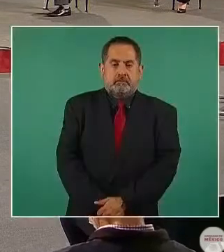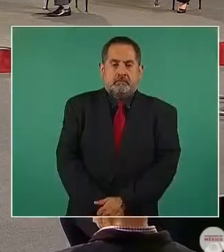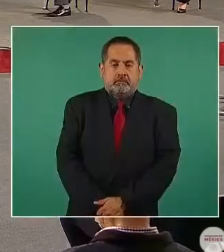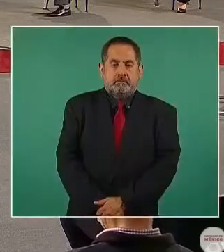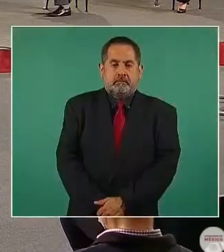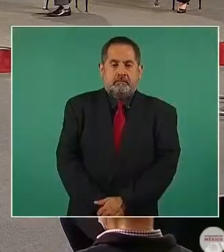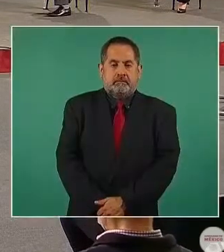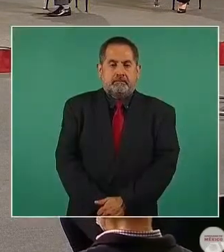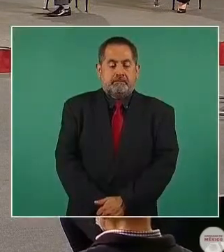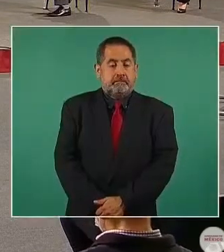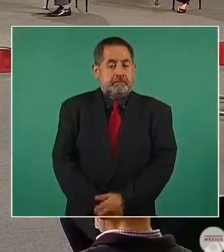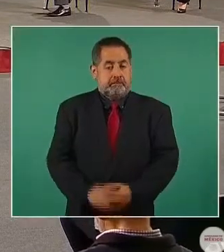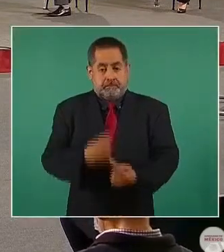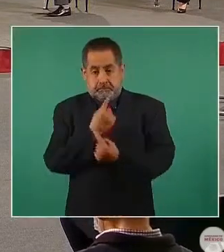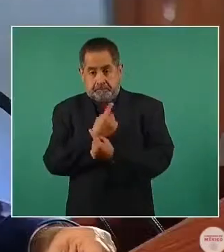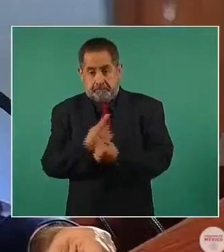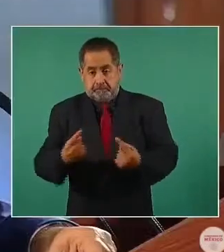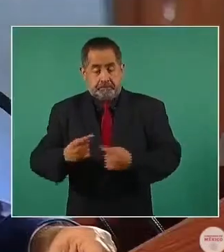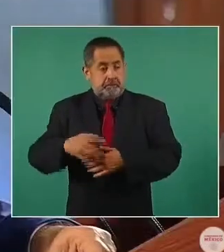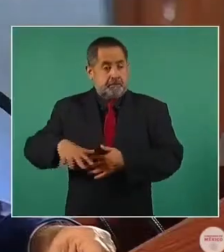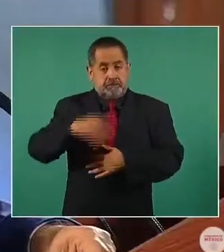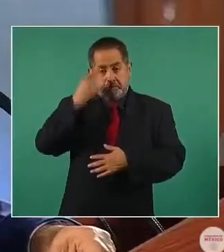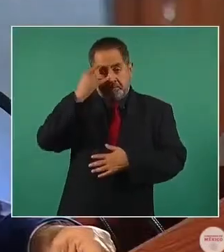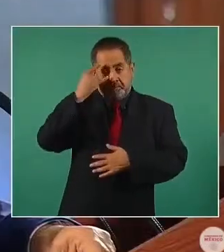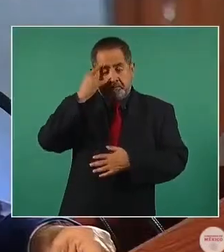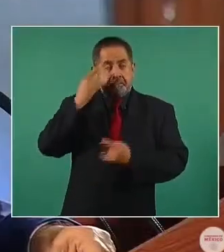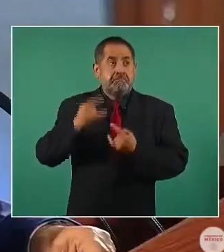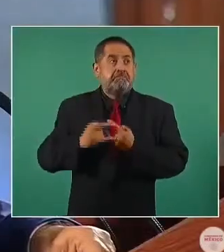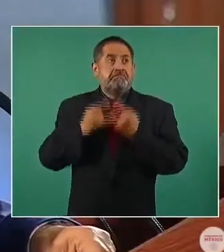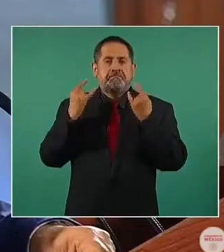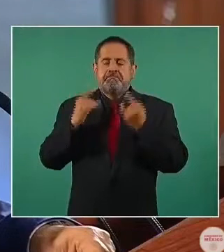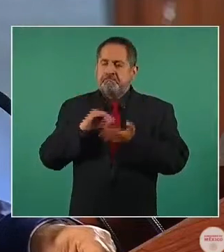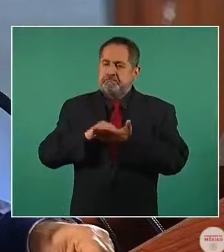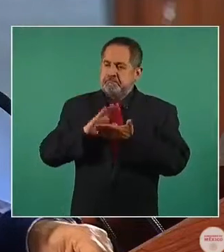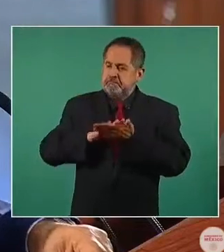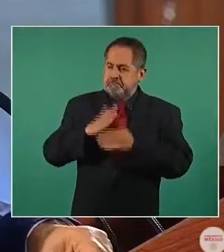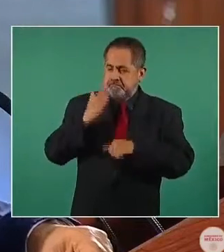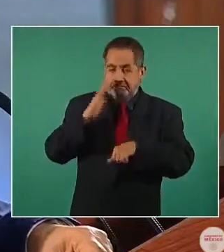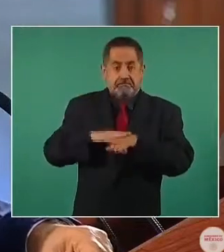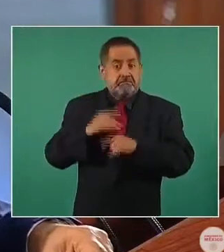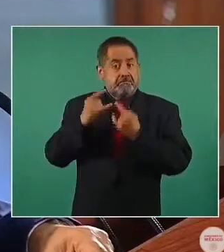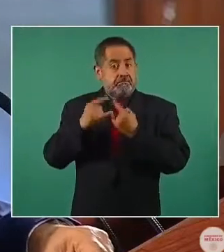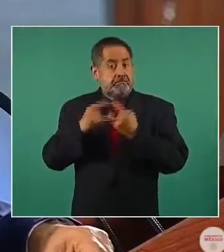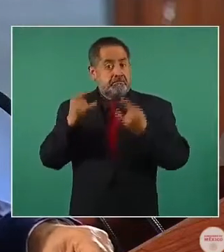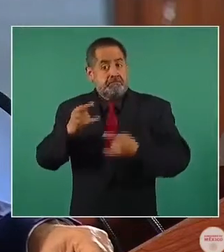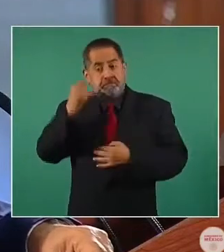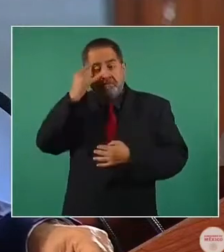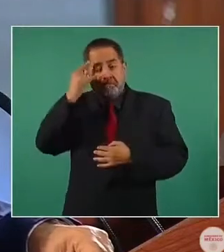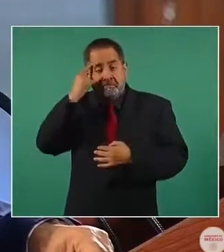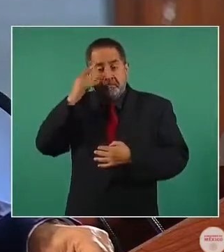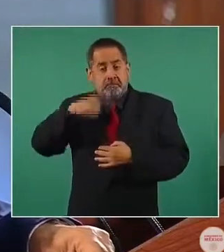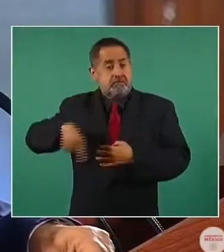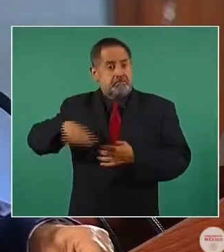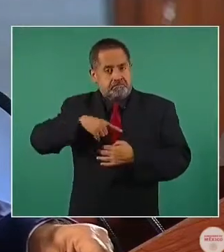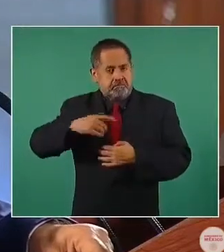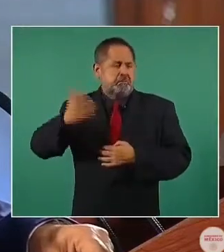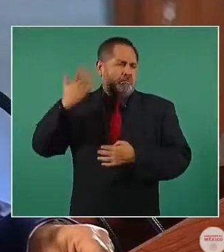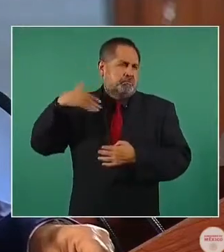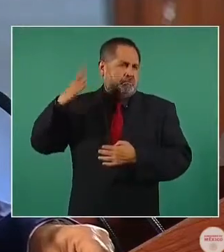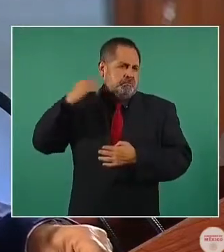una leyenda, un ejemplo, porque en Campeche se han formado